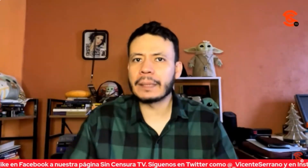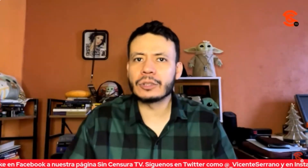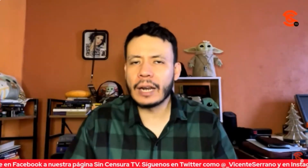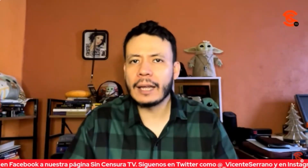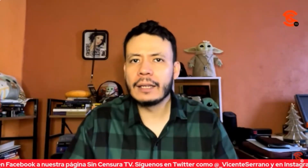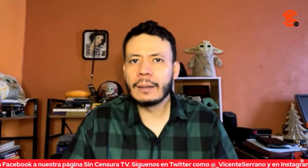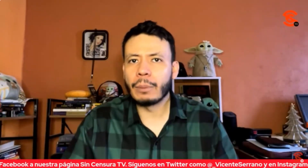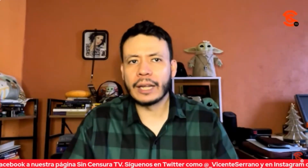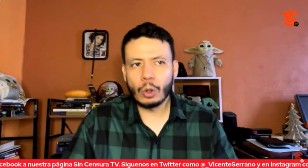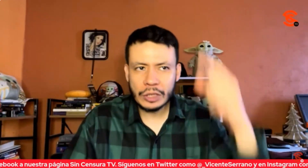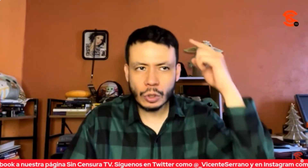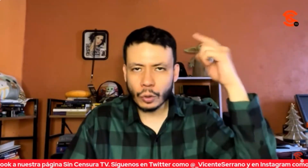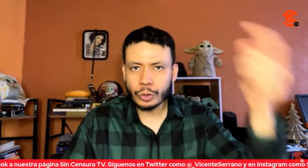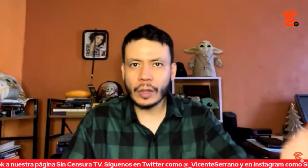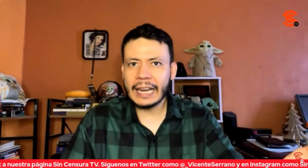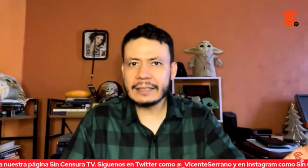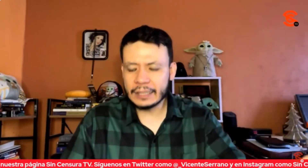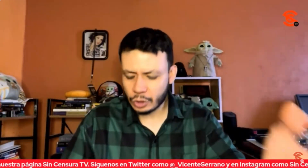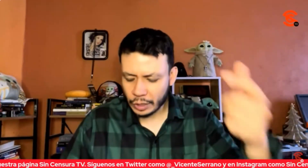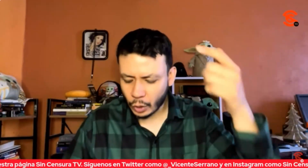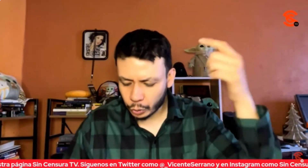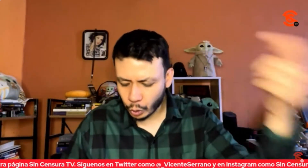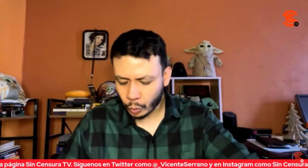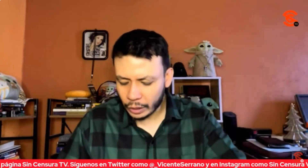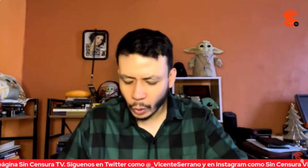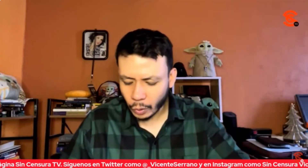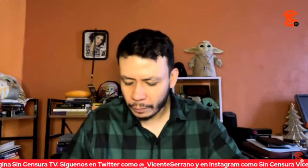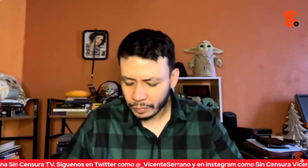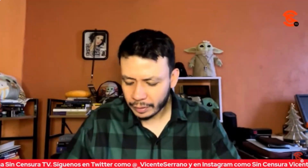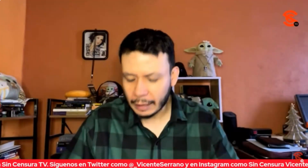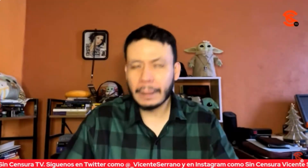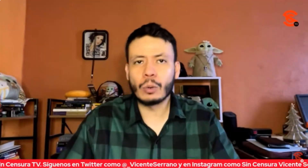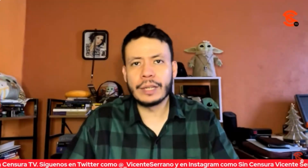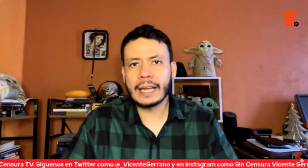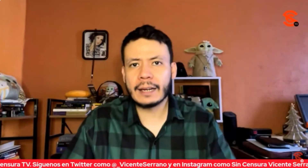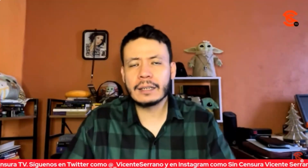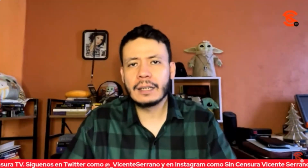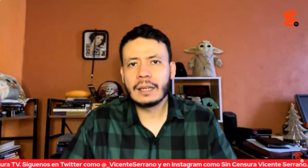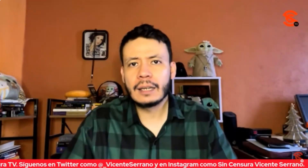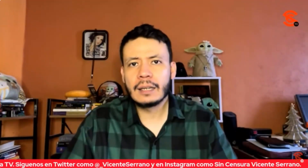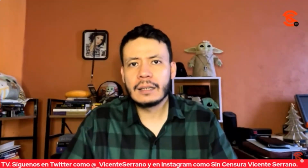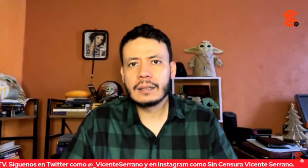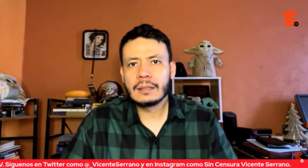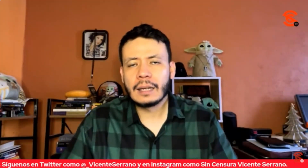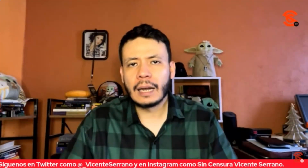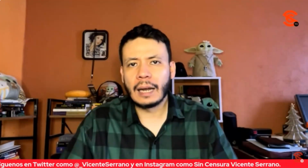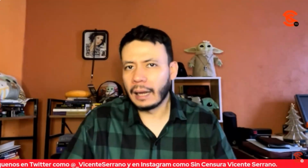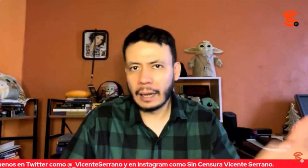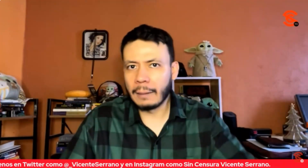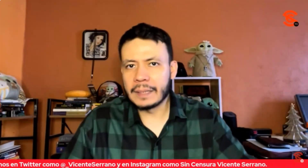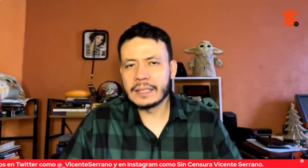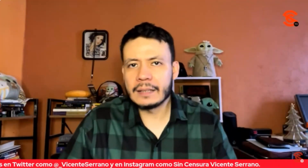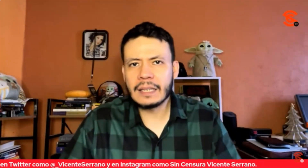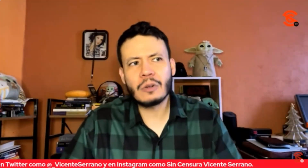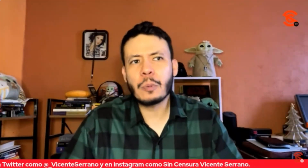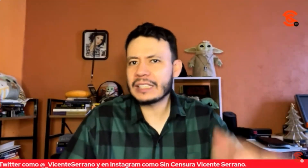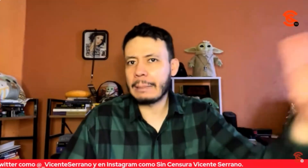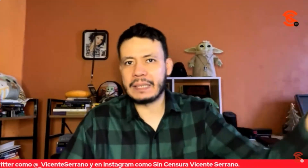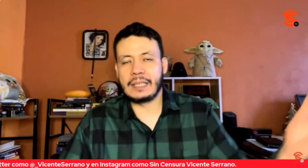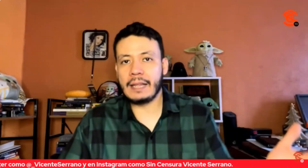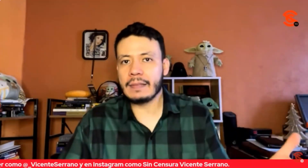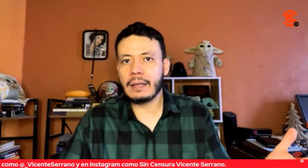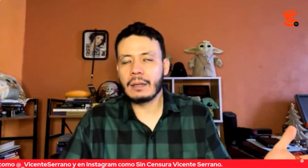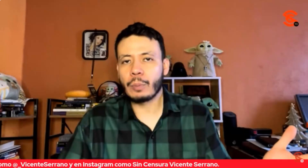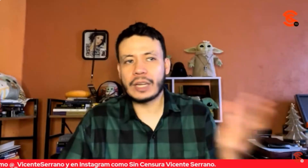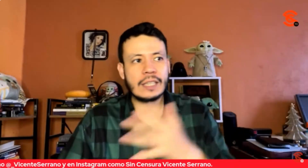contra de esta persona porque lo hizo con toda la intención y con todo el dolo de perjudicar al presidente. Y no porque